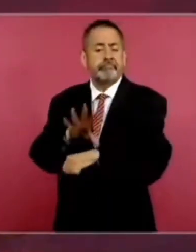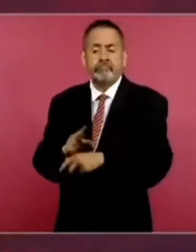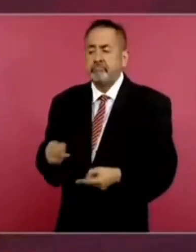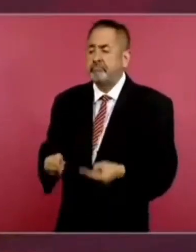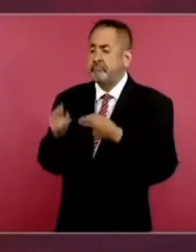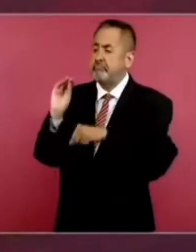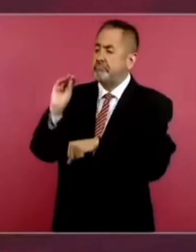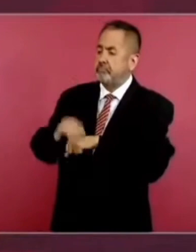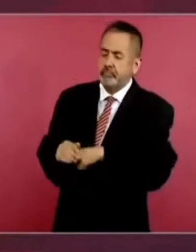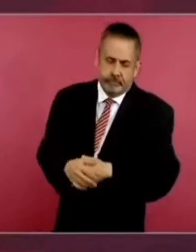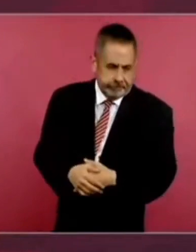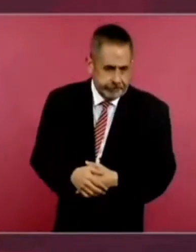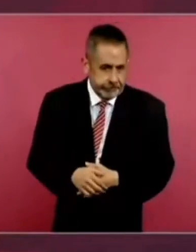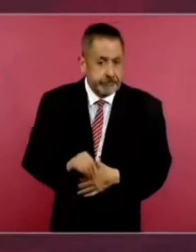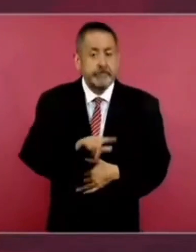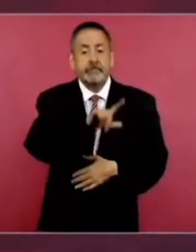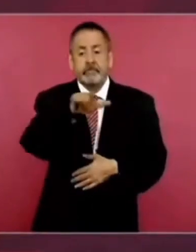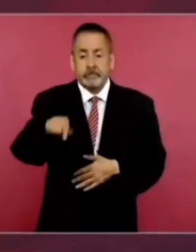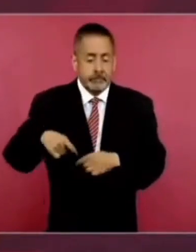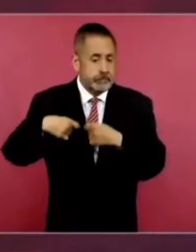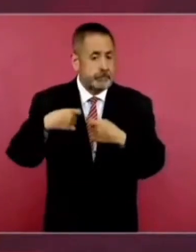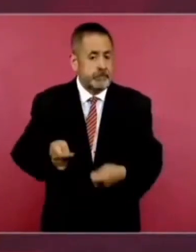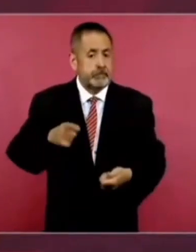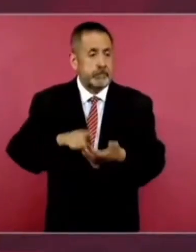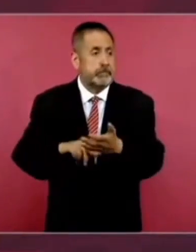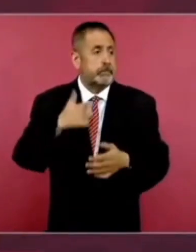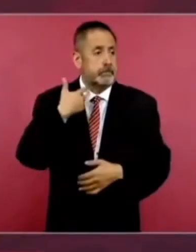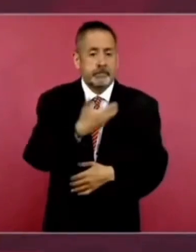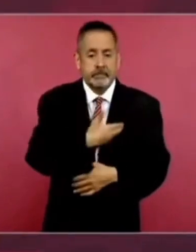luego con Zedillo continuó.